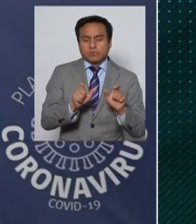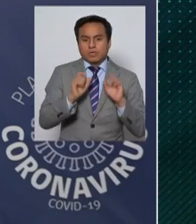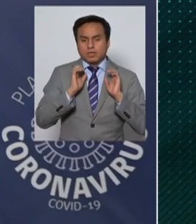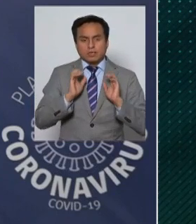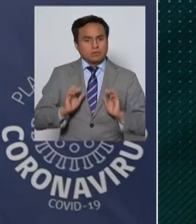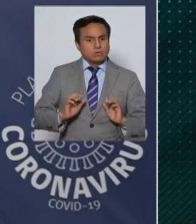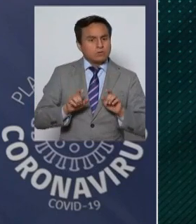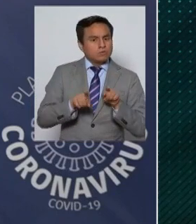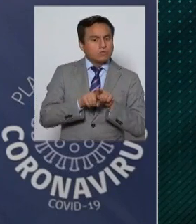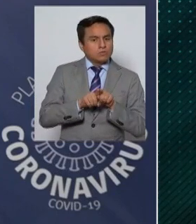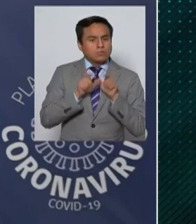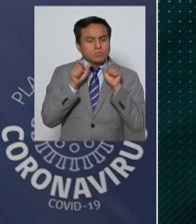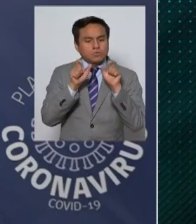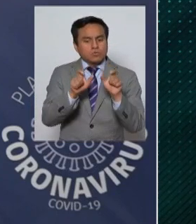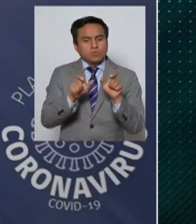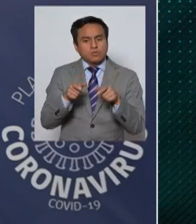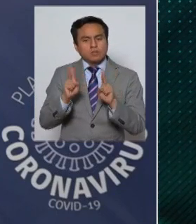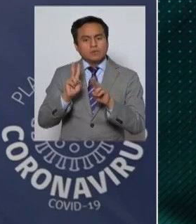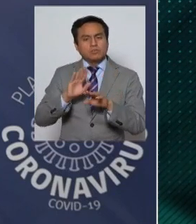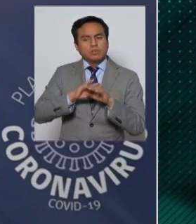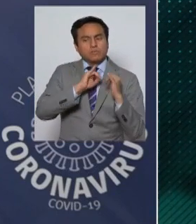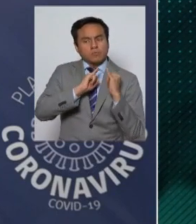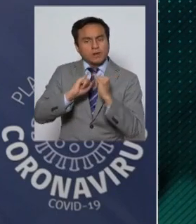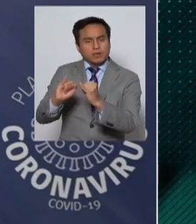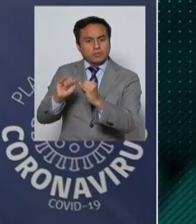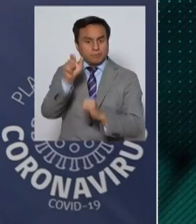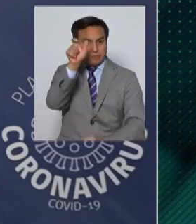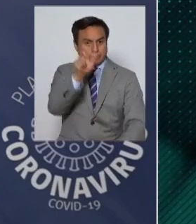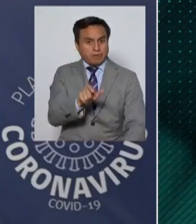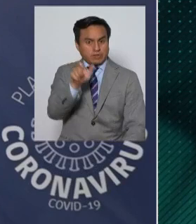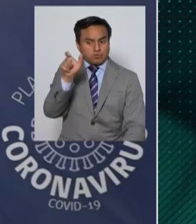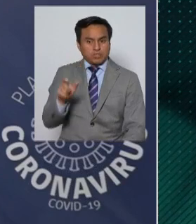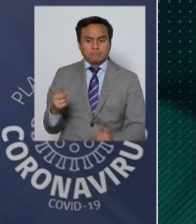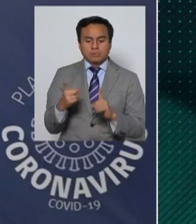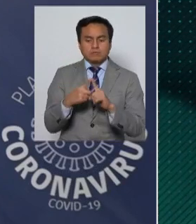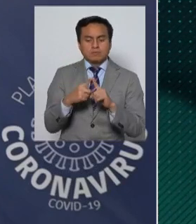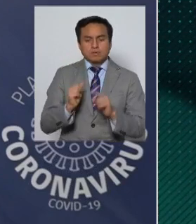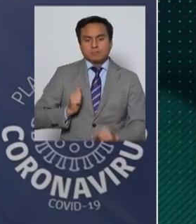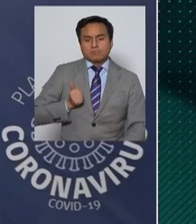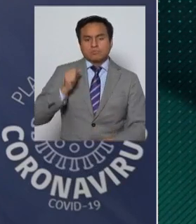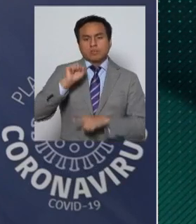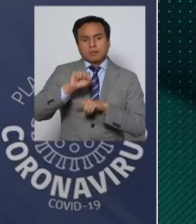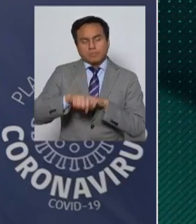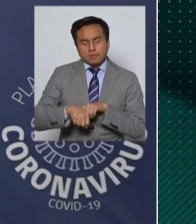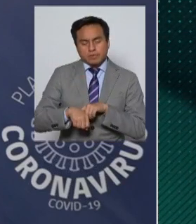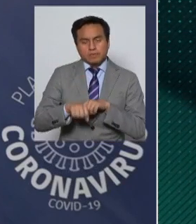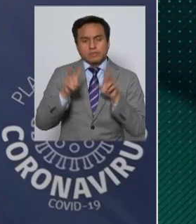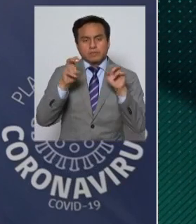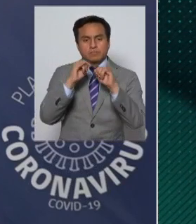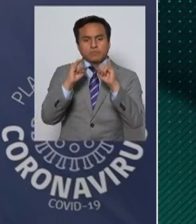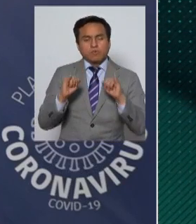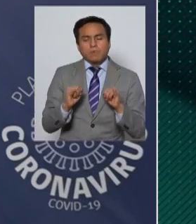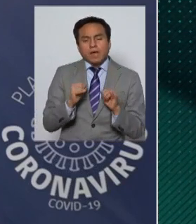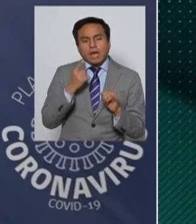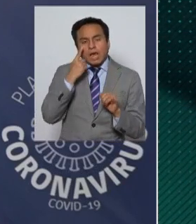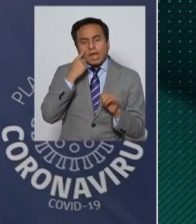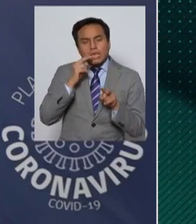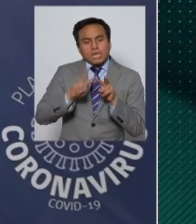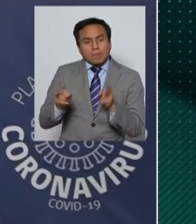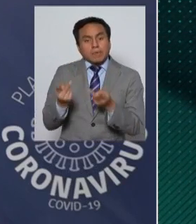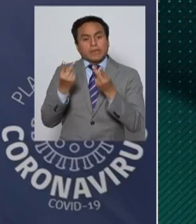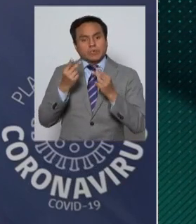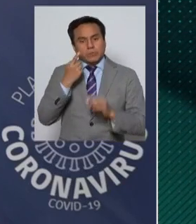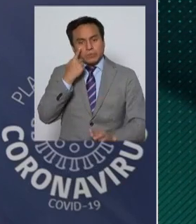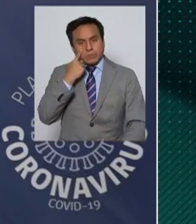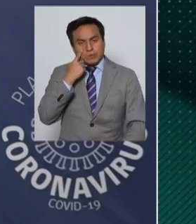ético, donde tiene que haber consentimiento informado para que las personas participen voluntariamente de este tipo de tratamiento. En